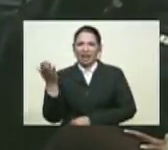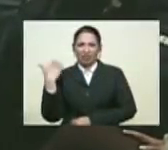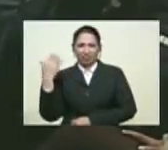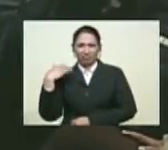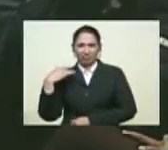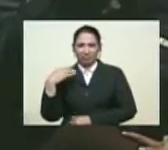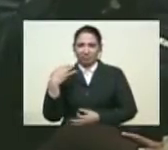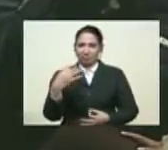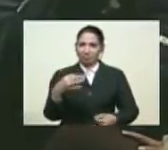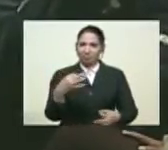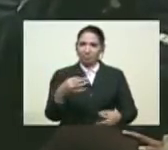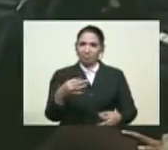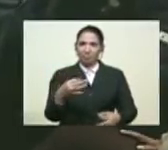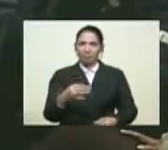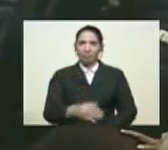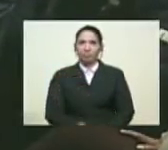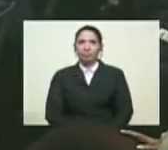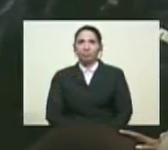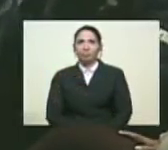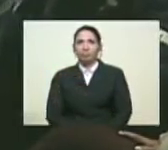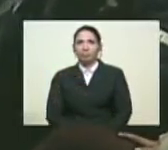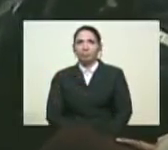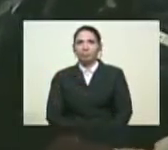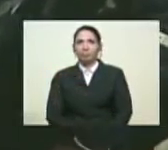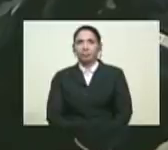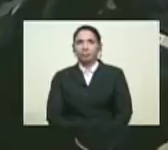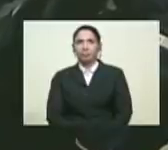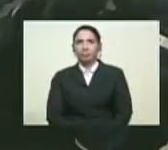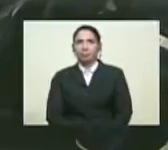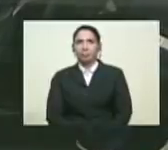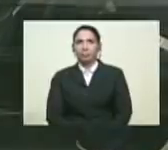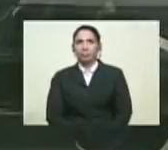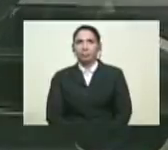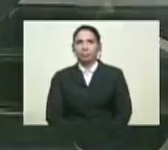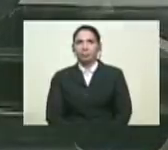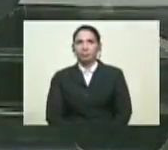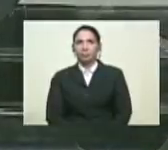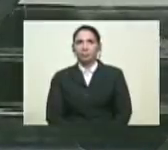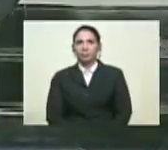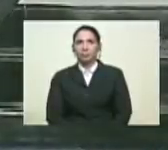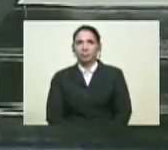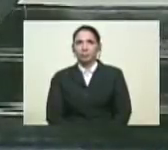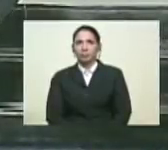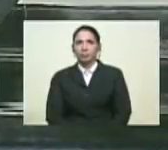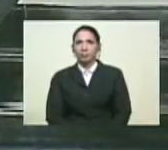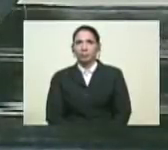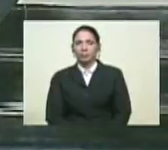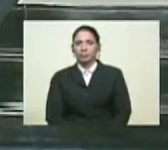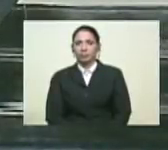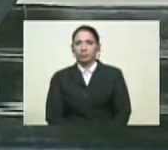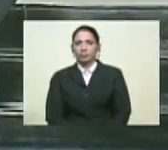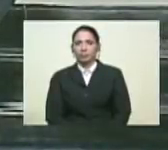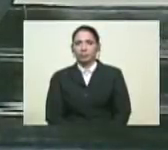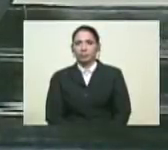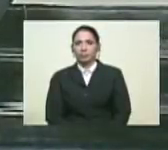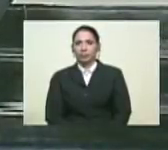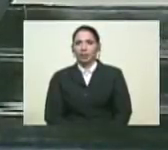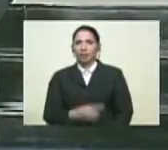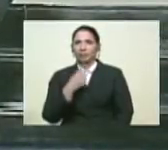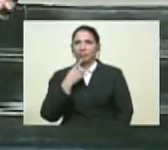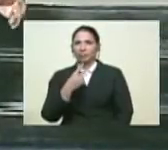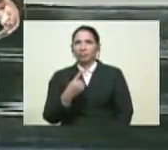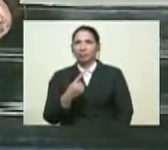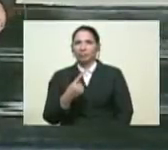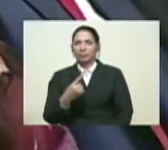más o menos como La Patilla hoy sería, la Gaceta de Caracas, lo que va quedando, los escombros de La Patilla y de los